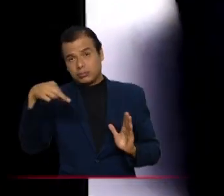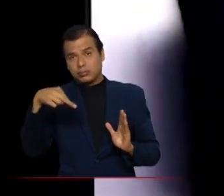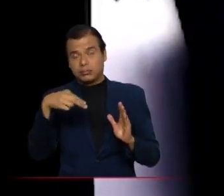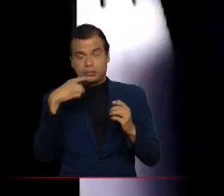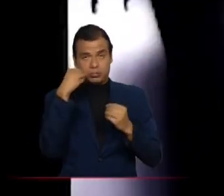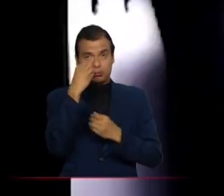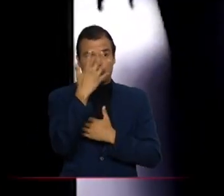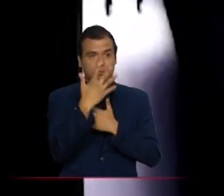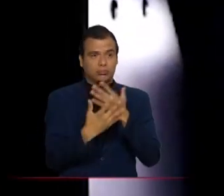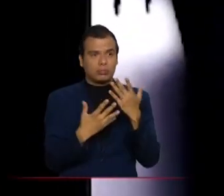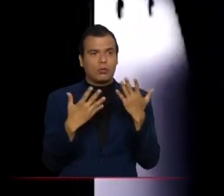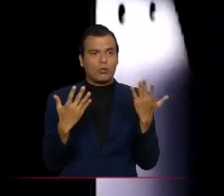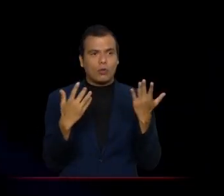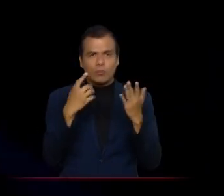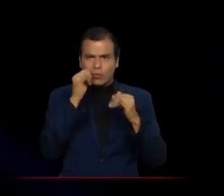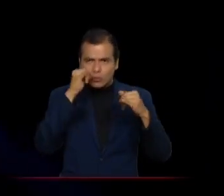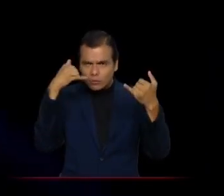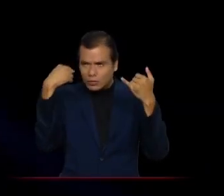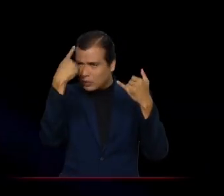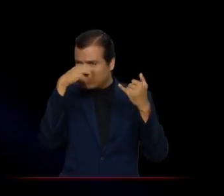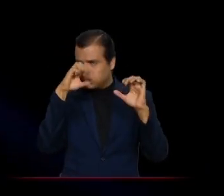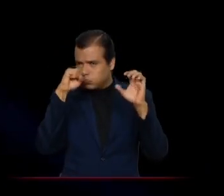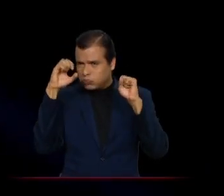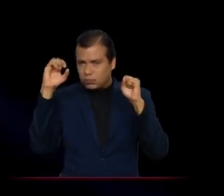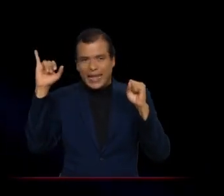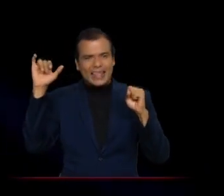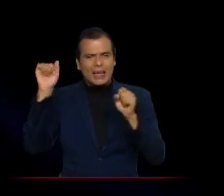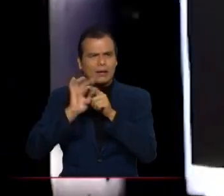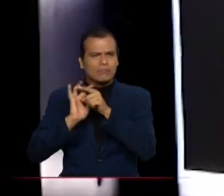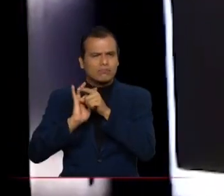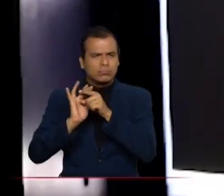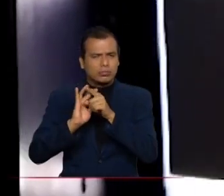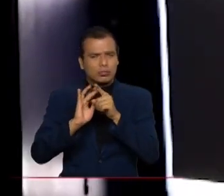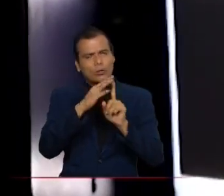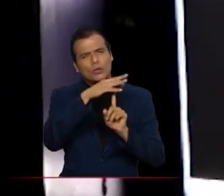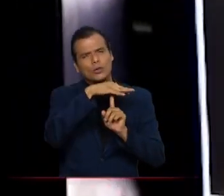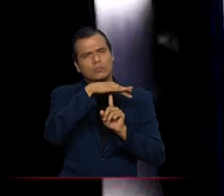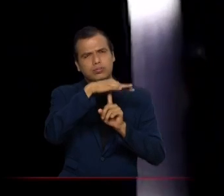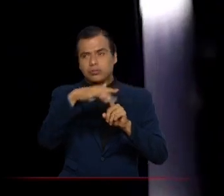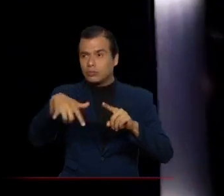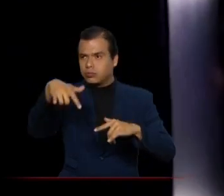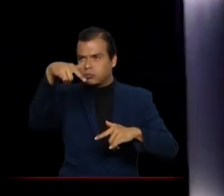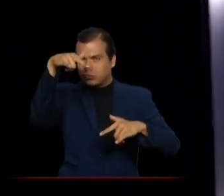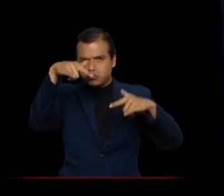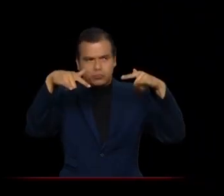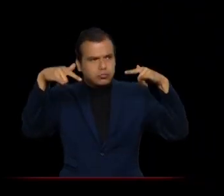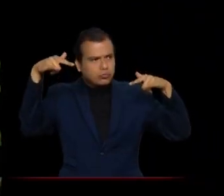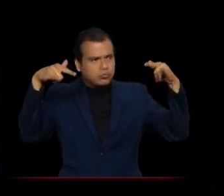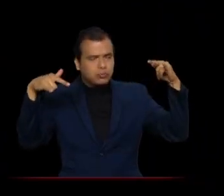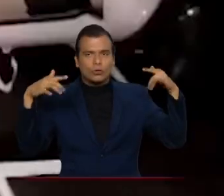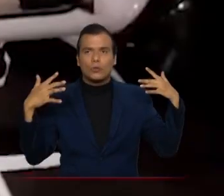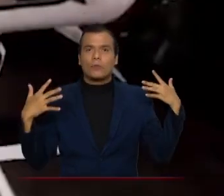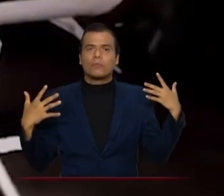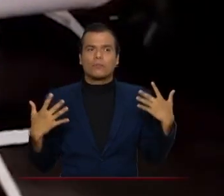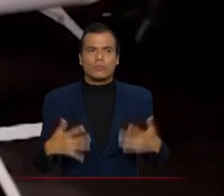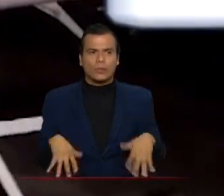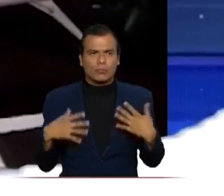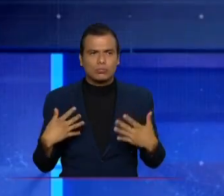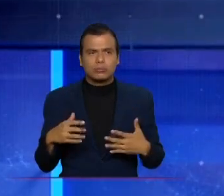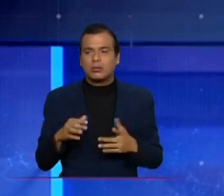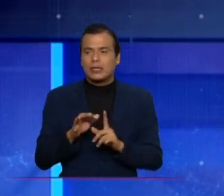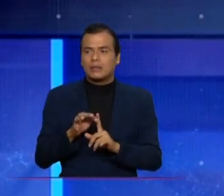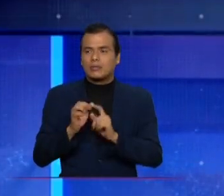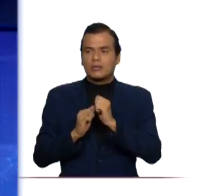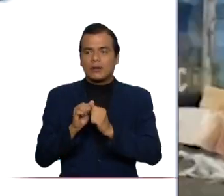de inteligencia artificial, sistemas aéreos urbanos con drones, con 3 helicópteros antidrones.